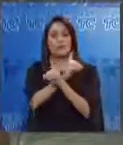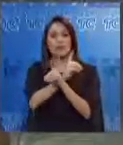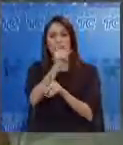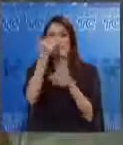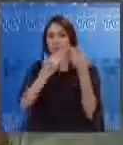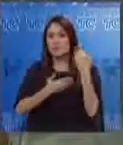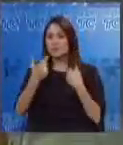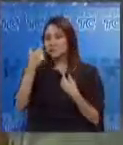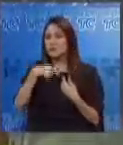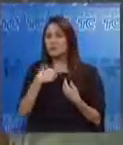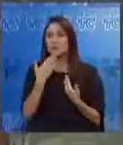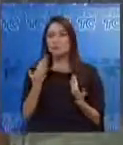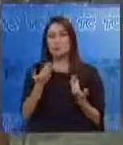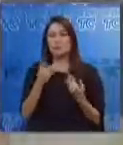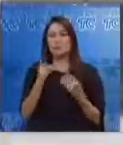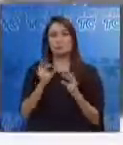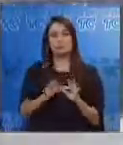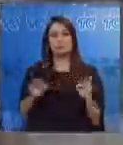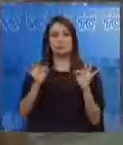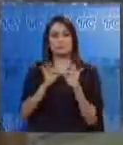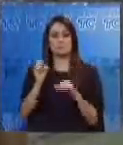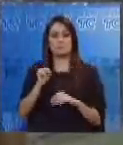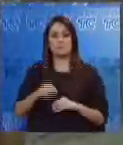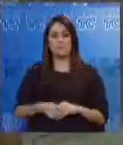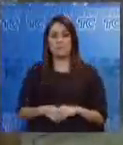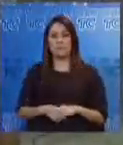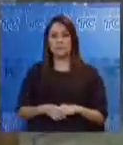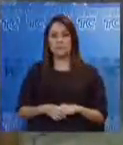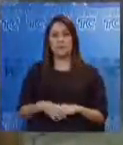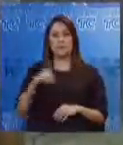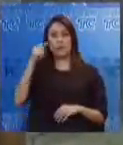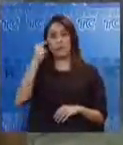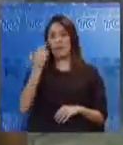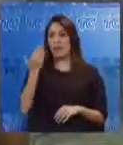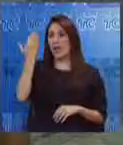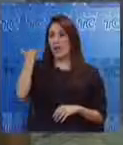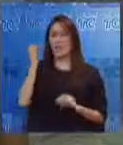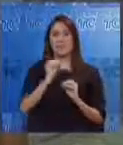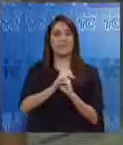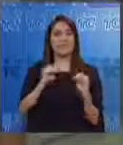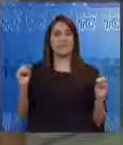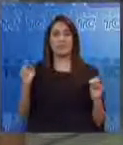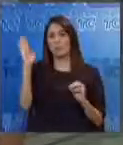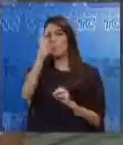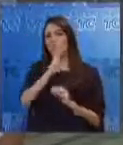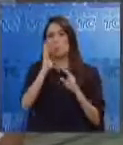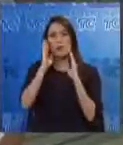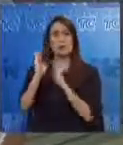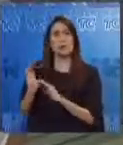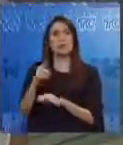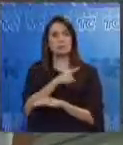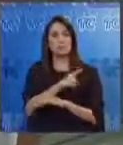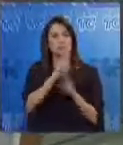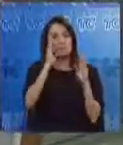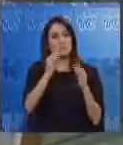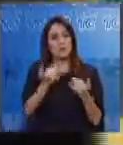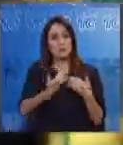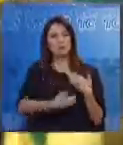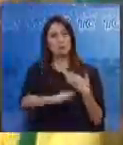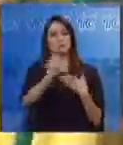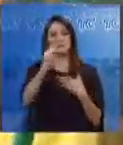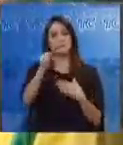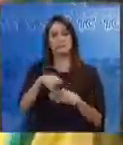entonces lo mejor que está haciendo el final ningún gobierno ningún presidente se preocupó por eso y él se está preocupando por esto